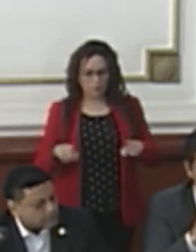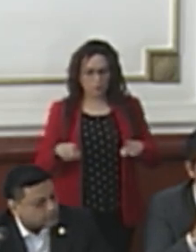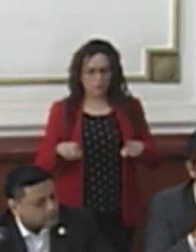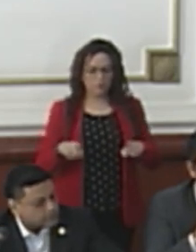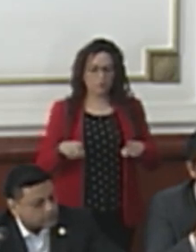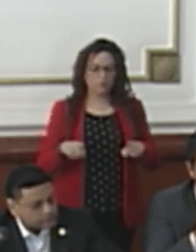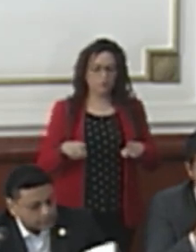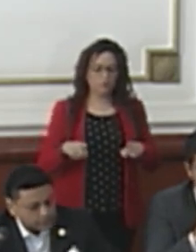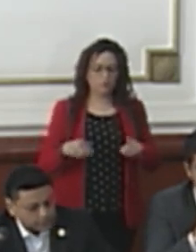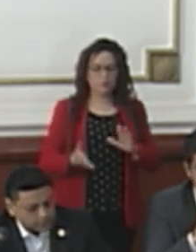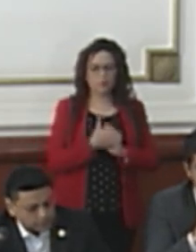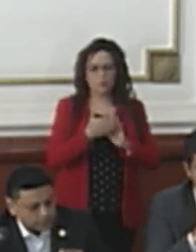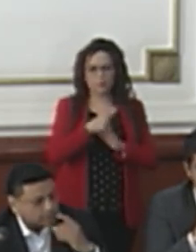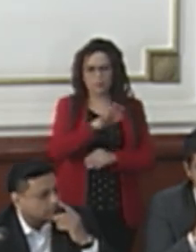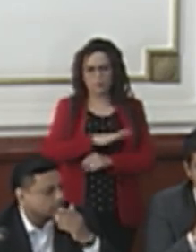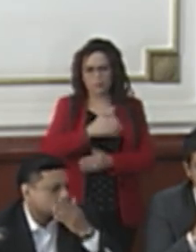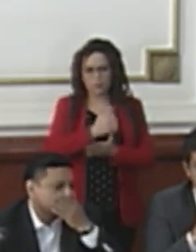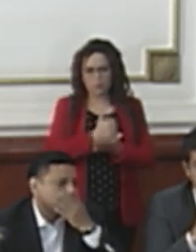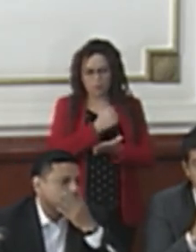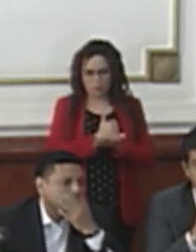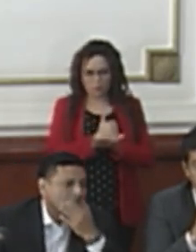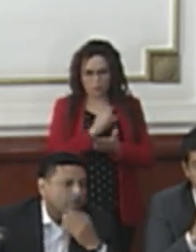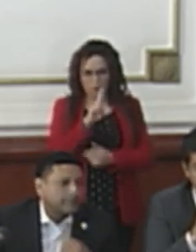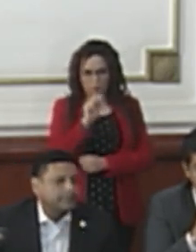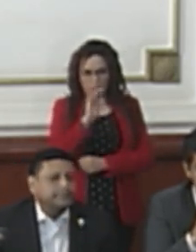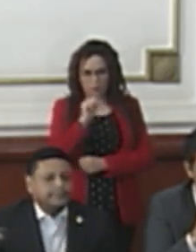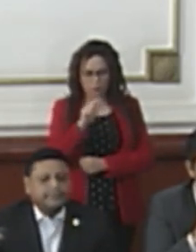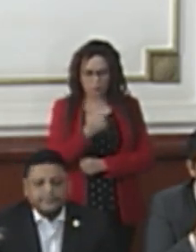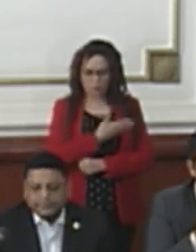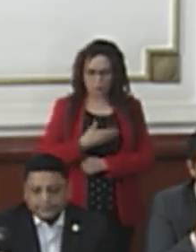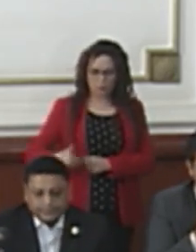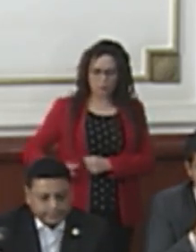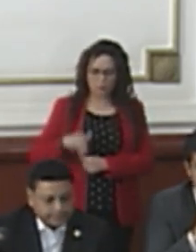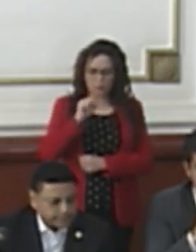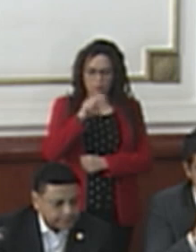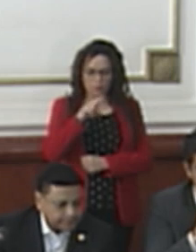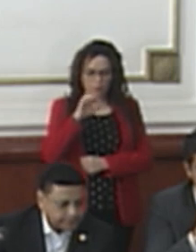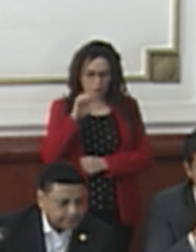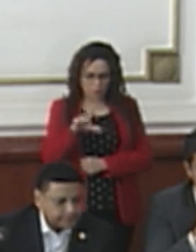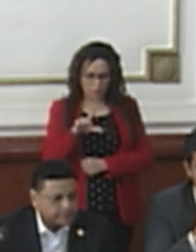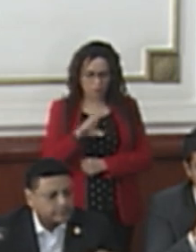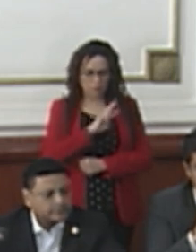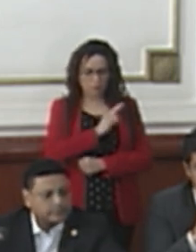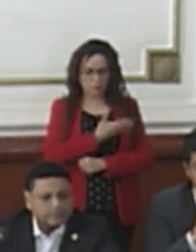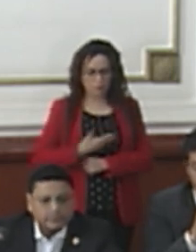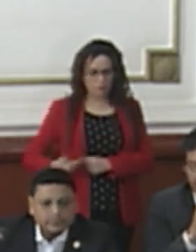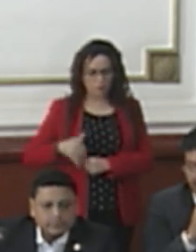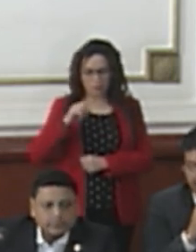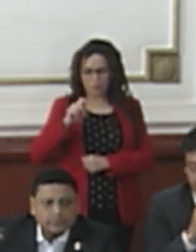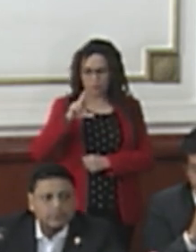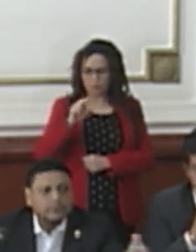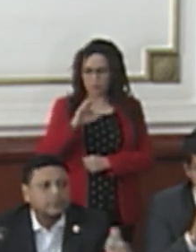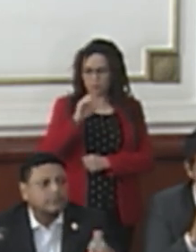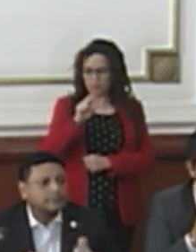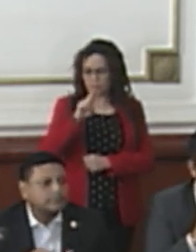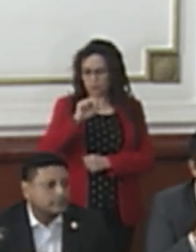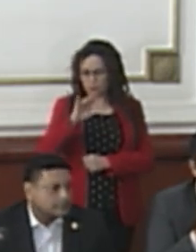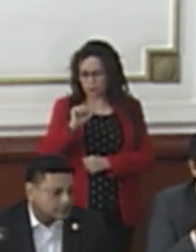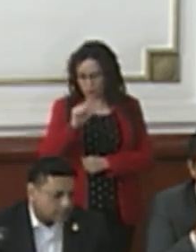Urbana. Presidencia, diputado Israel Moreno Rivera. Vicepresidencia, diputado Alejandro Carvajal